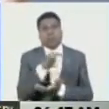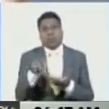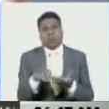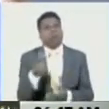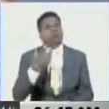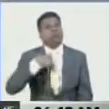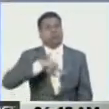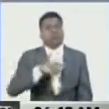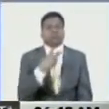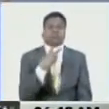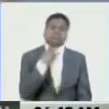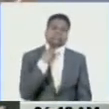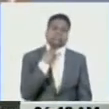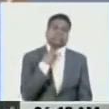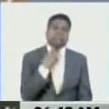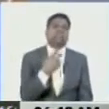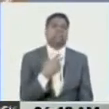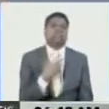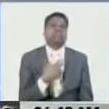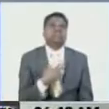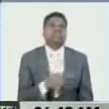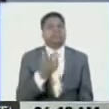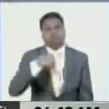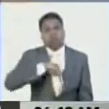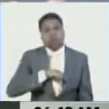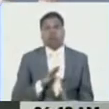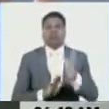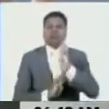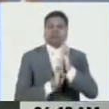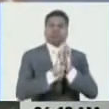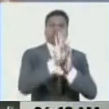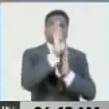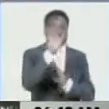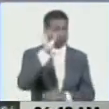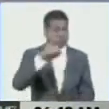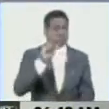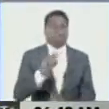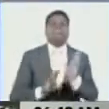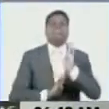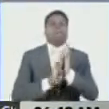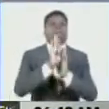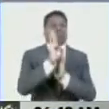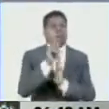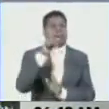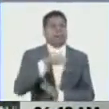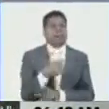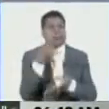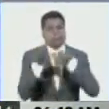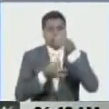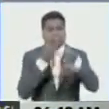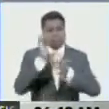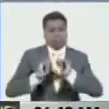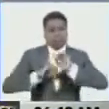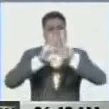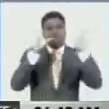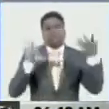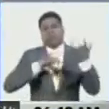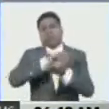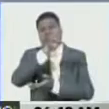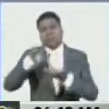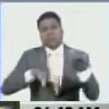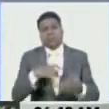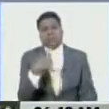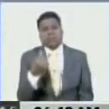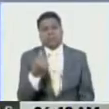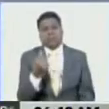una crisis y tenemos que salir de esta crisis y vamos a salir de esa crisis. Pero esa crisis tiene una explicación en la guerra económica,